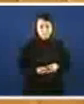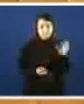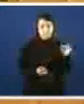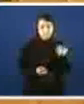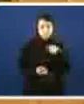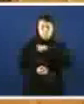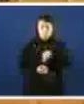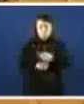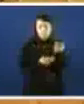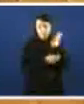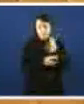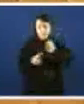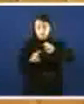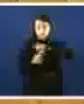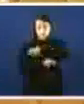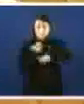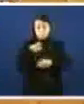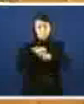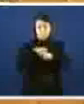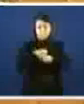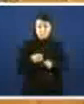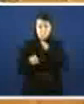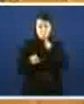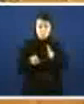nos presentamos esta emenda por congruencia,